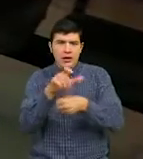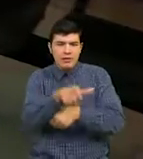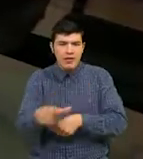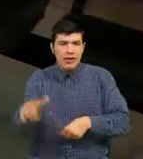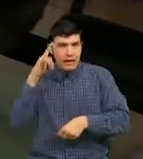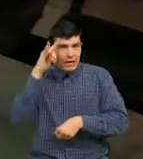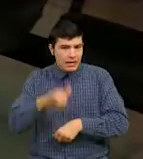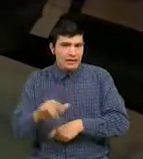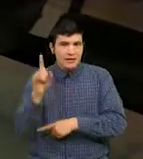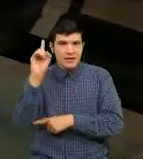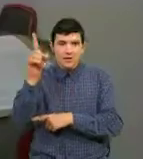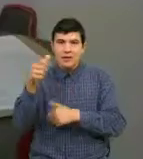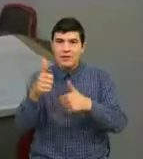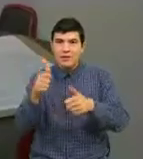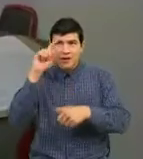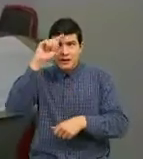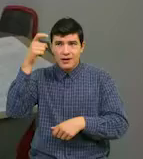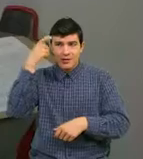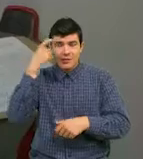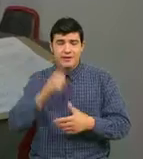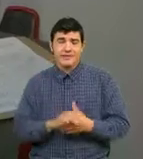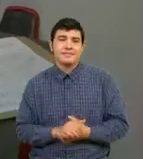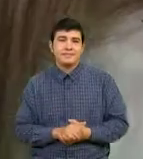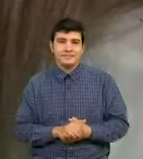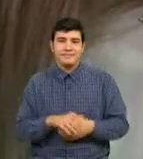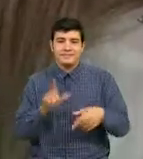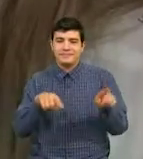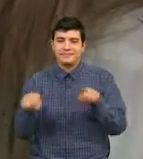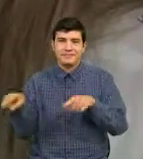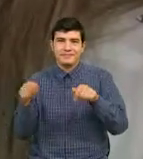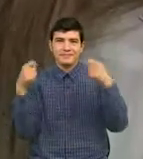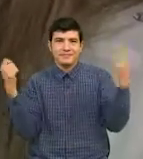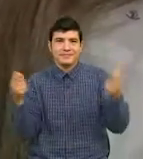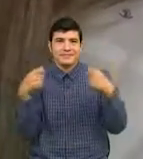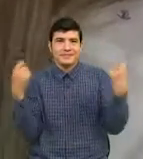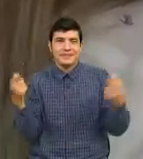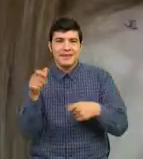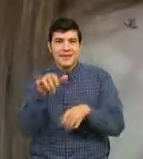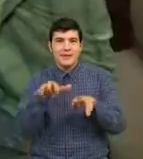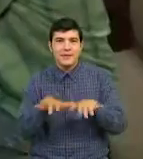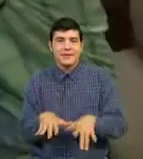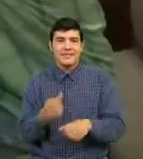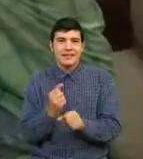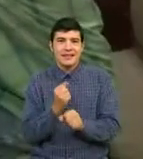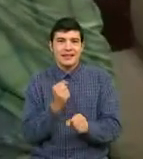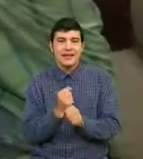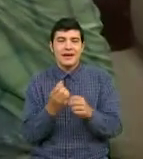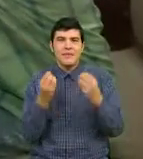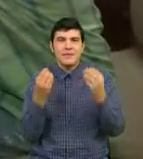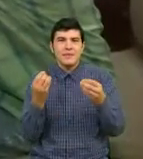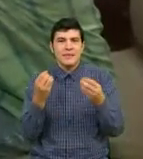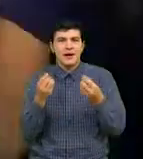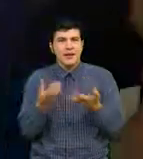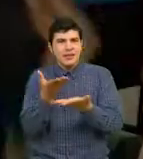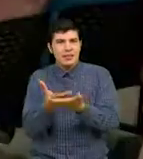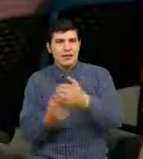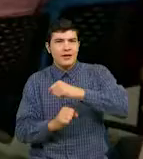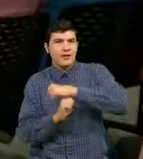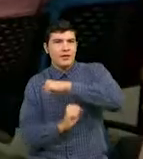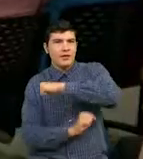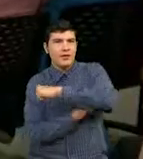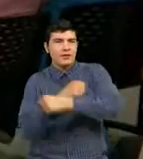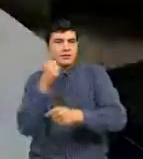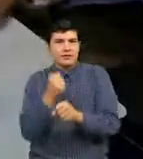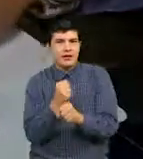en las políticas que tiene el buen gobierno. Son varias las convocatorias que realizan las oficinas de empleo para brindar un soporte laboral a todos